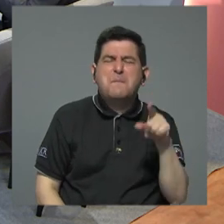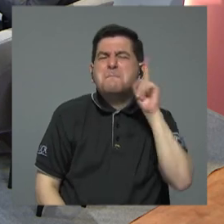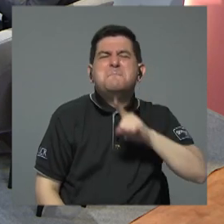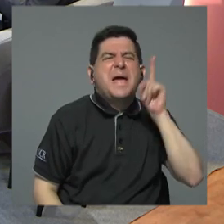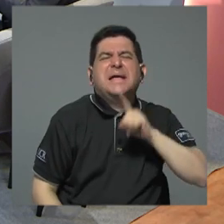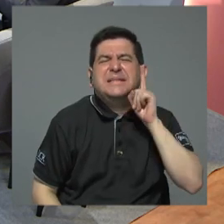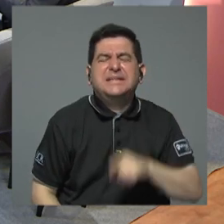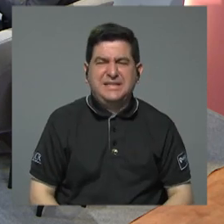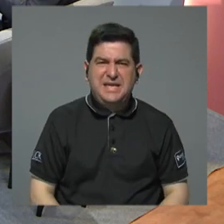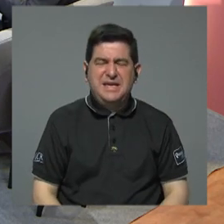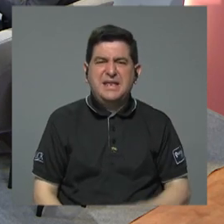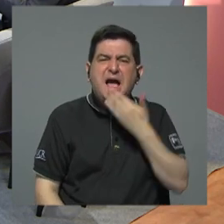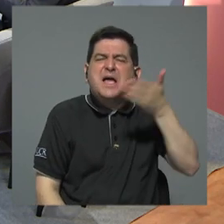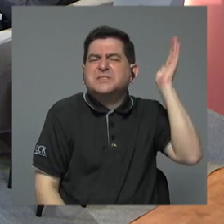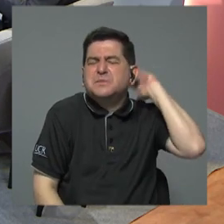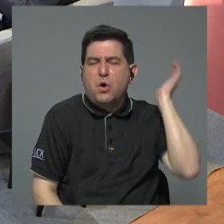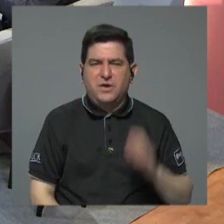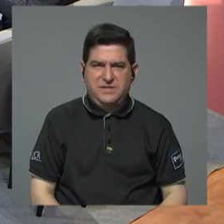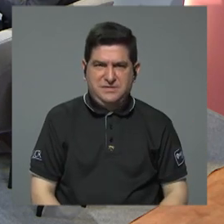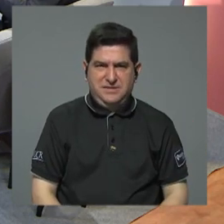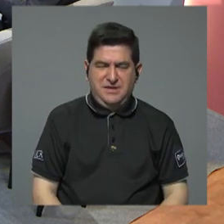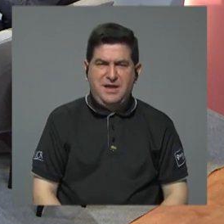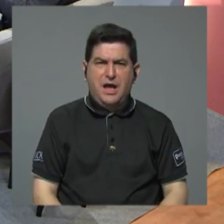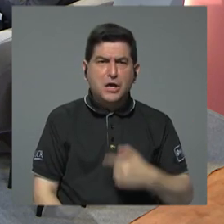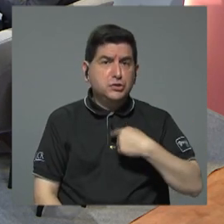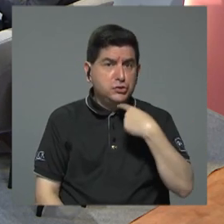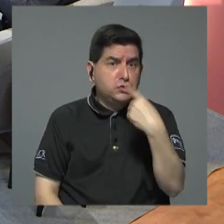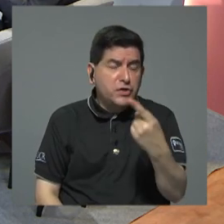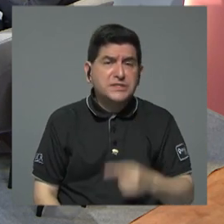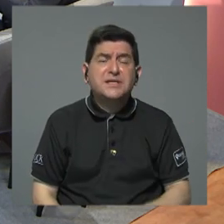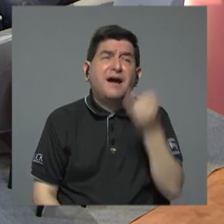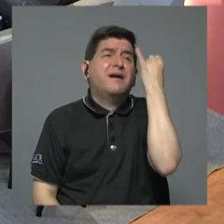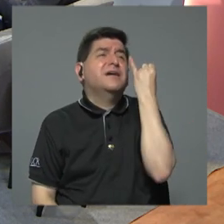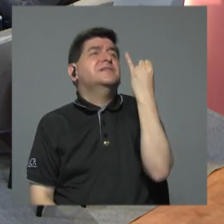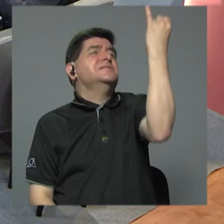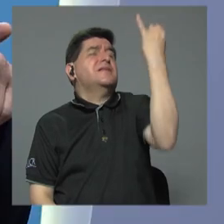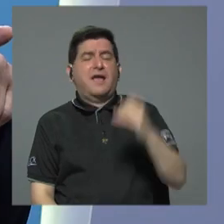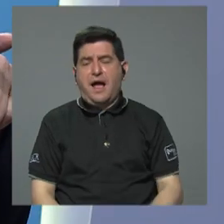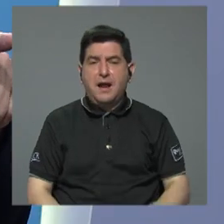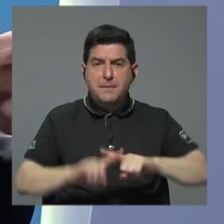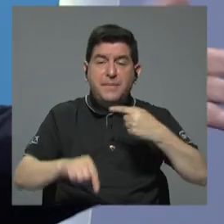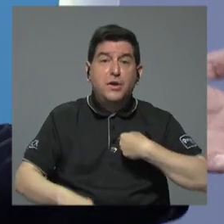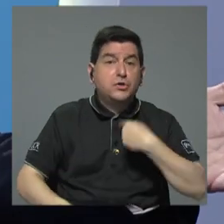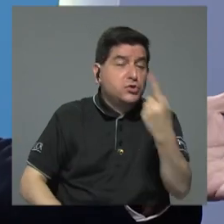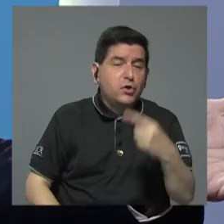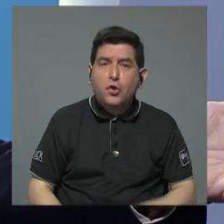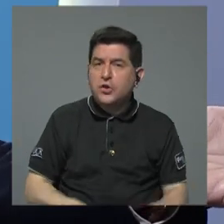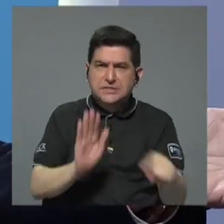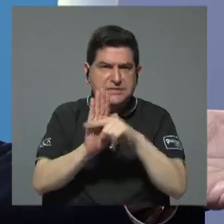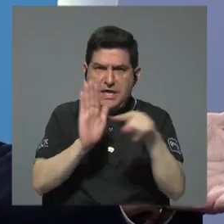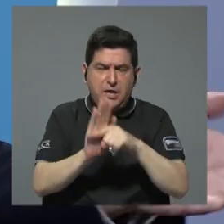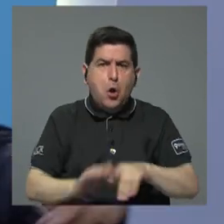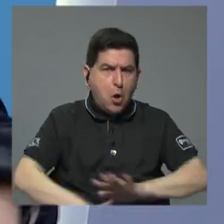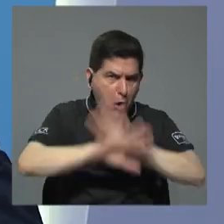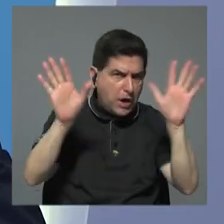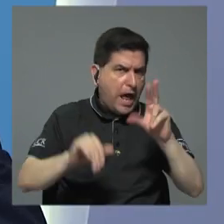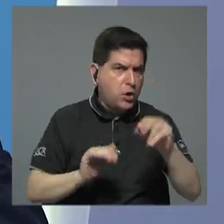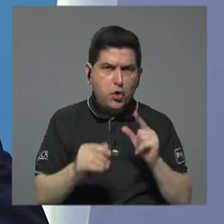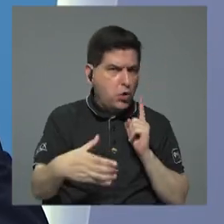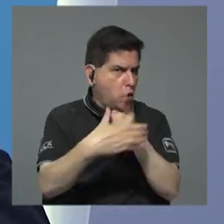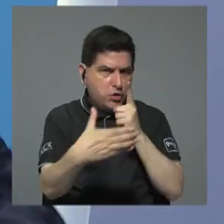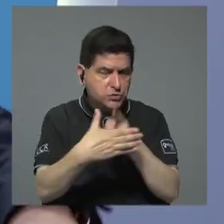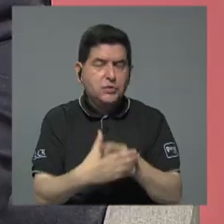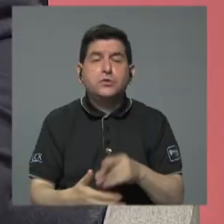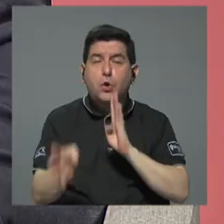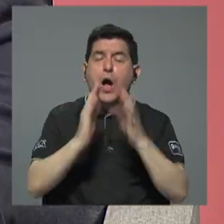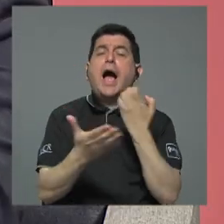mentira, es una hipocresía, es un recurso muy bajo. No, le estoy diciendo que es idealismo y no lo estoy diciendo peyorativamente, creo claro que no era peyorativamente. Hablemos